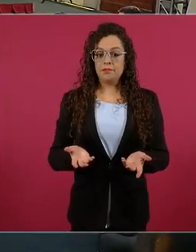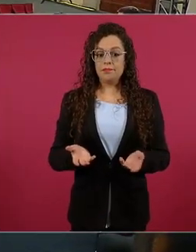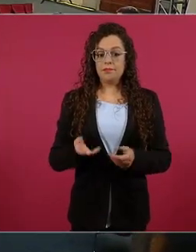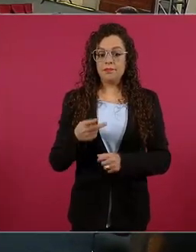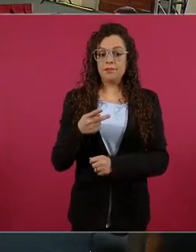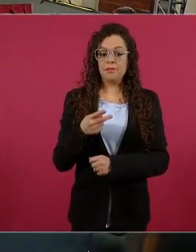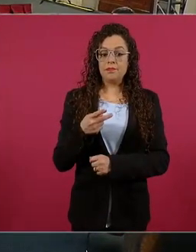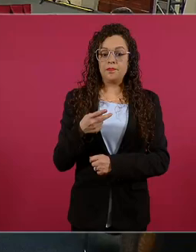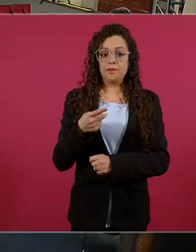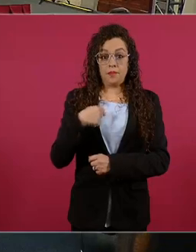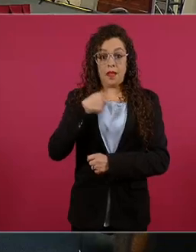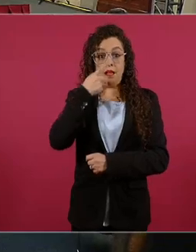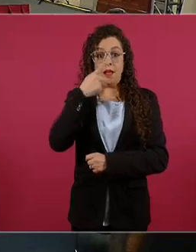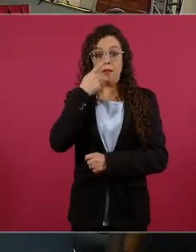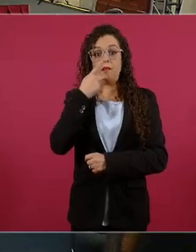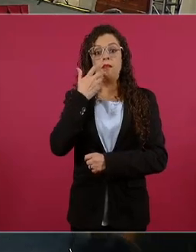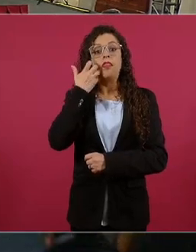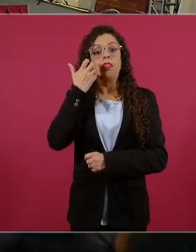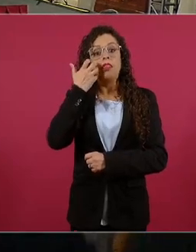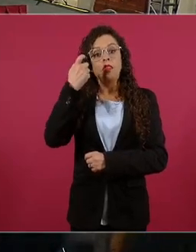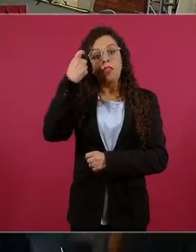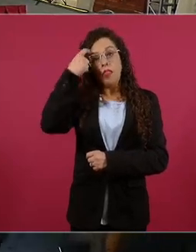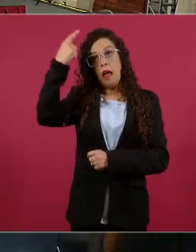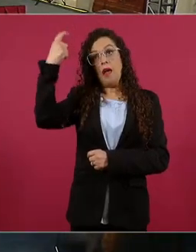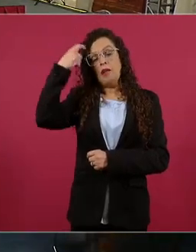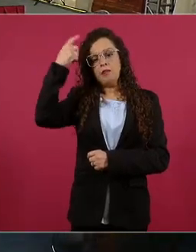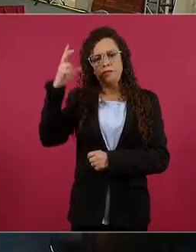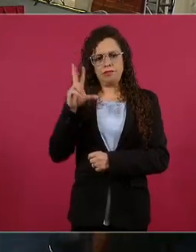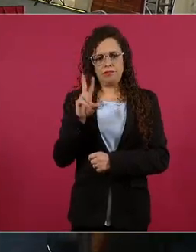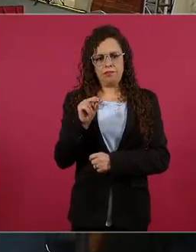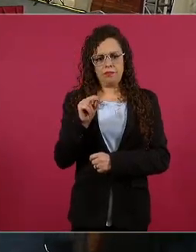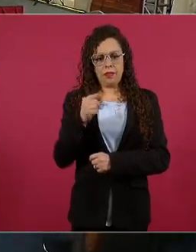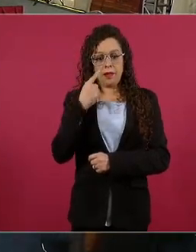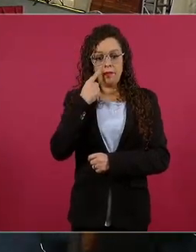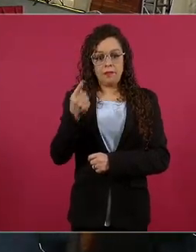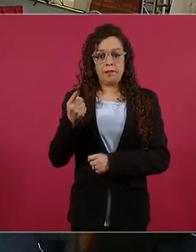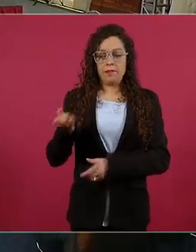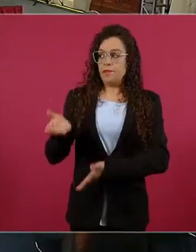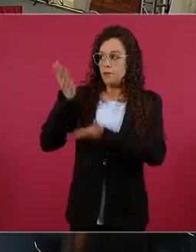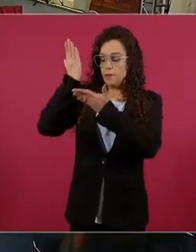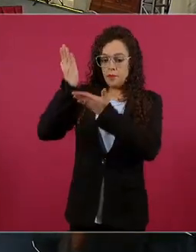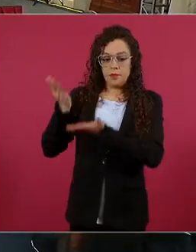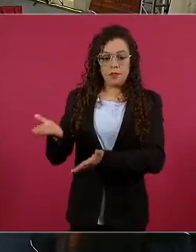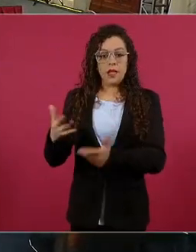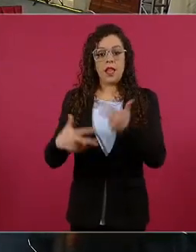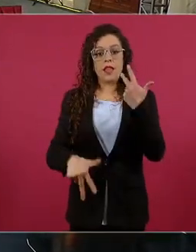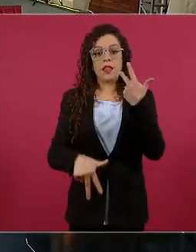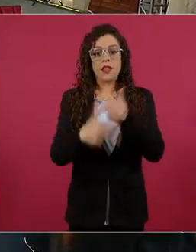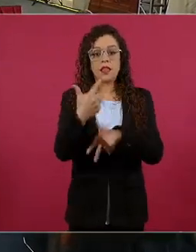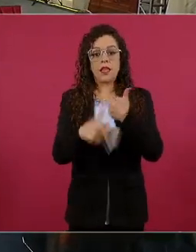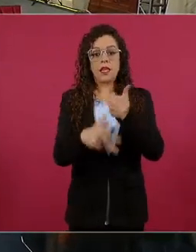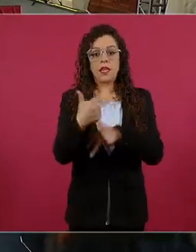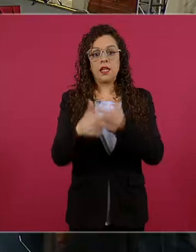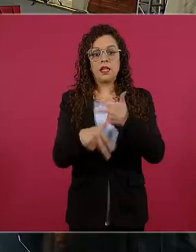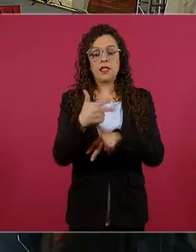sin elementos. Miren, estos, que son 13, ayer me estaban…